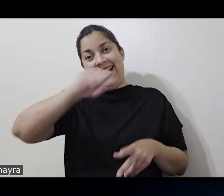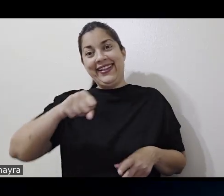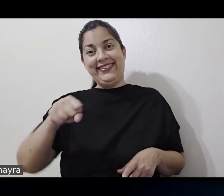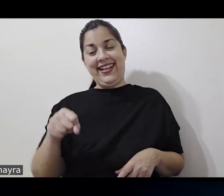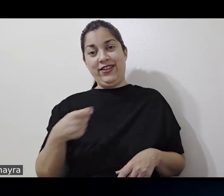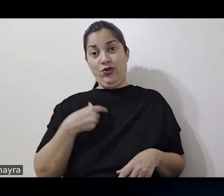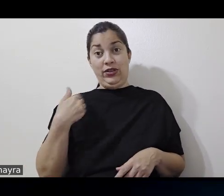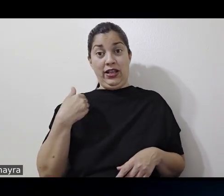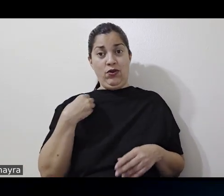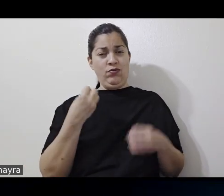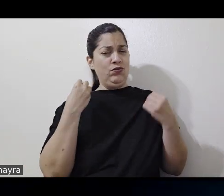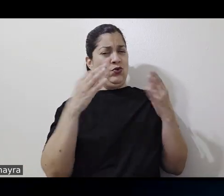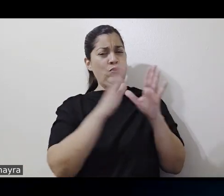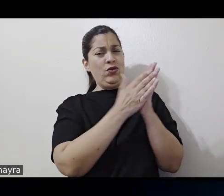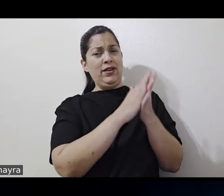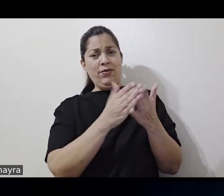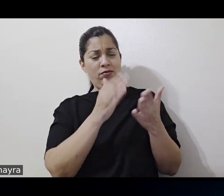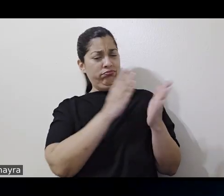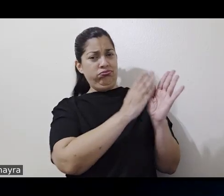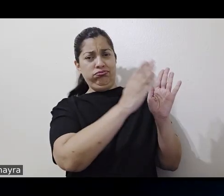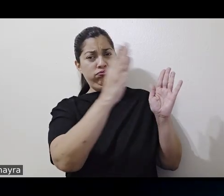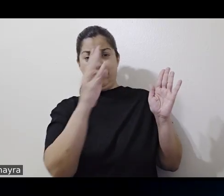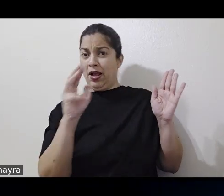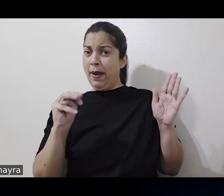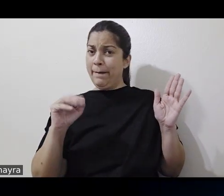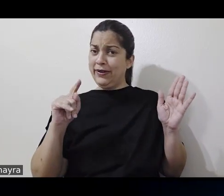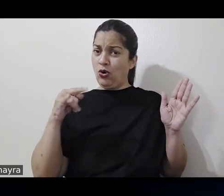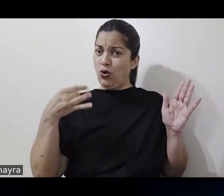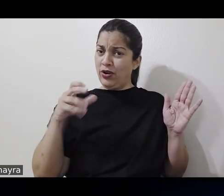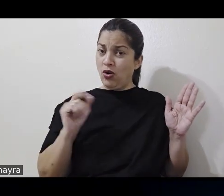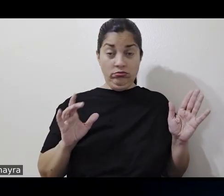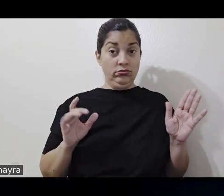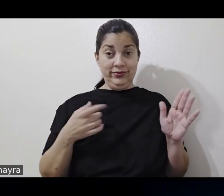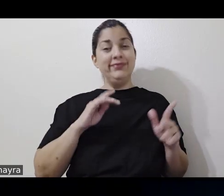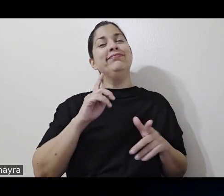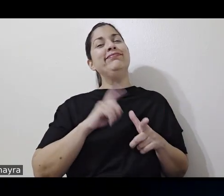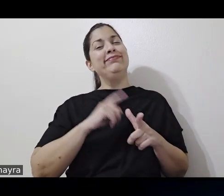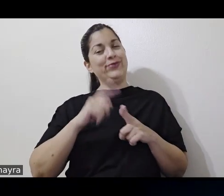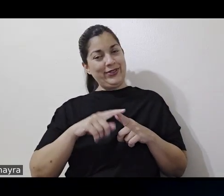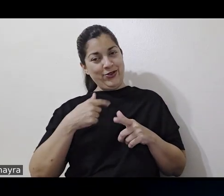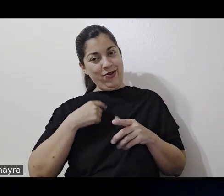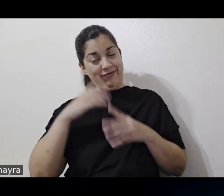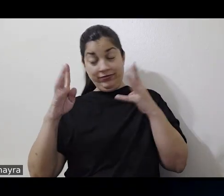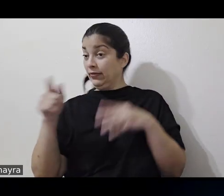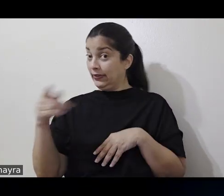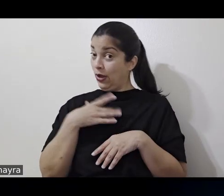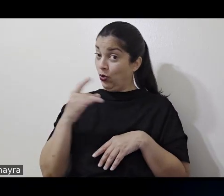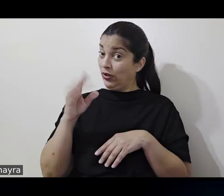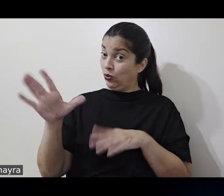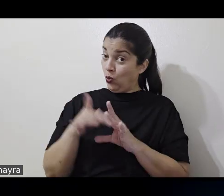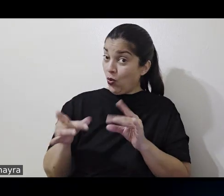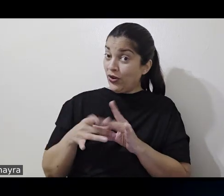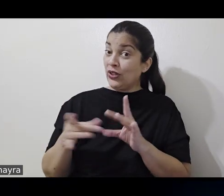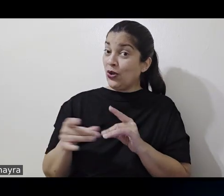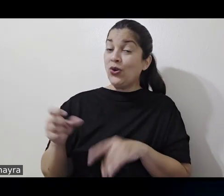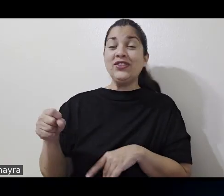una colección de libros mitológicos, así que yo dije, pues vamos a hacer mitología aquí, ya que no hay mucha. Sí, no, pero a ti te gusta en tus cuentos